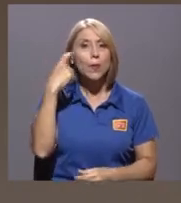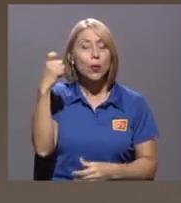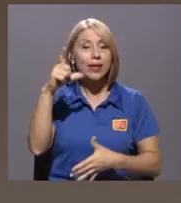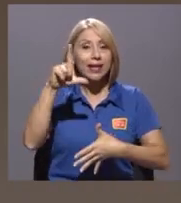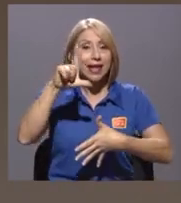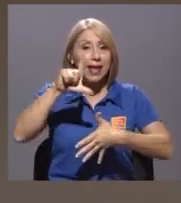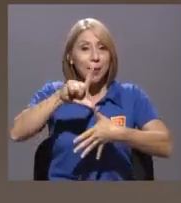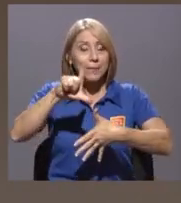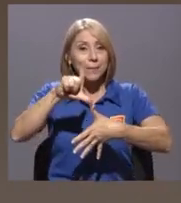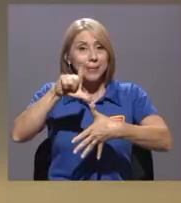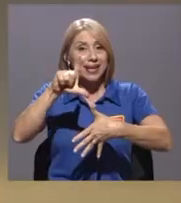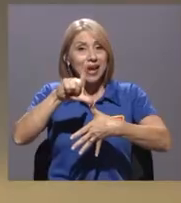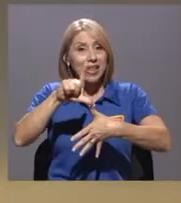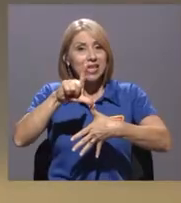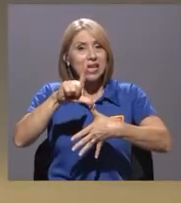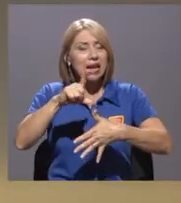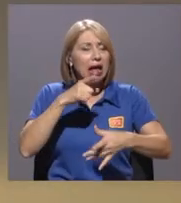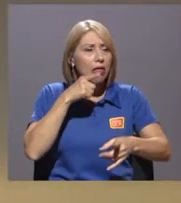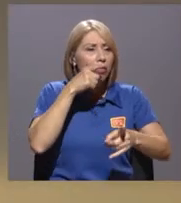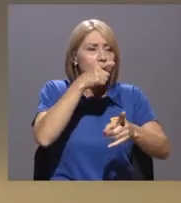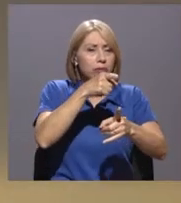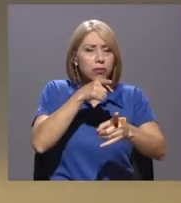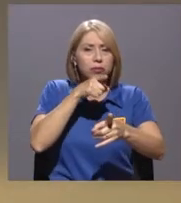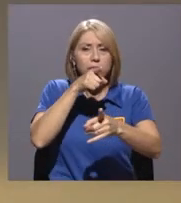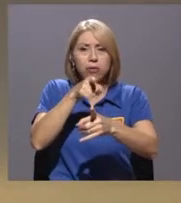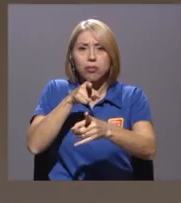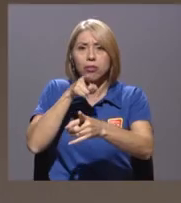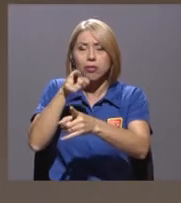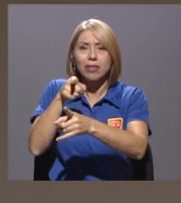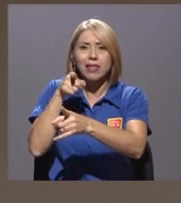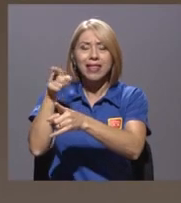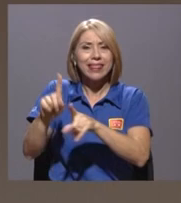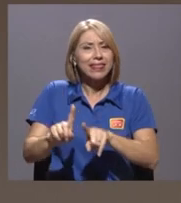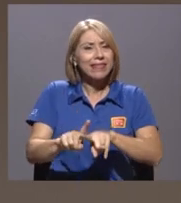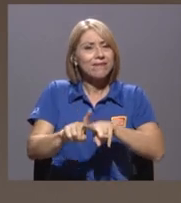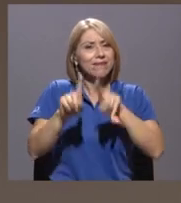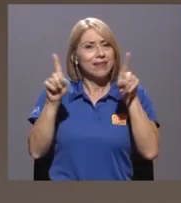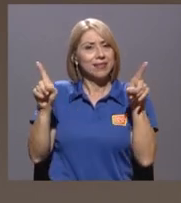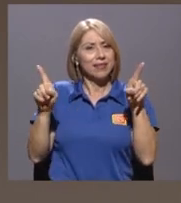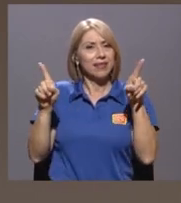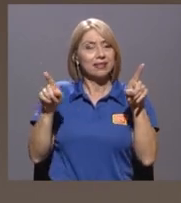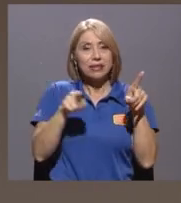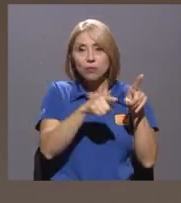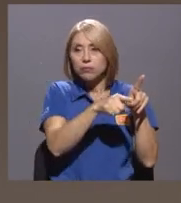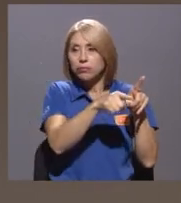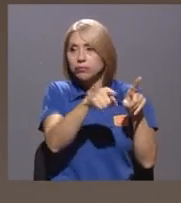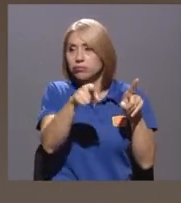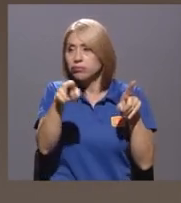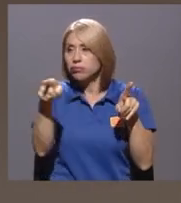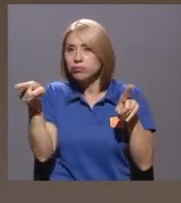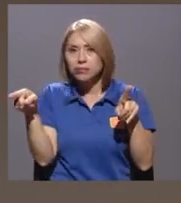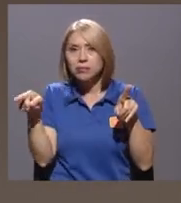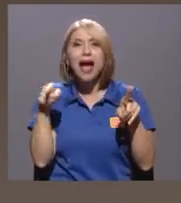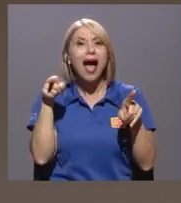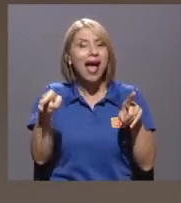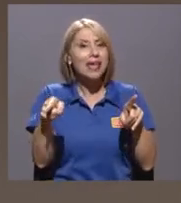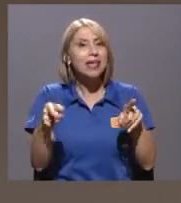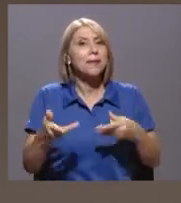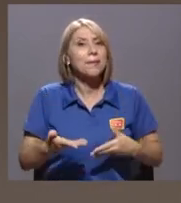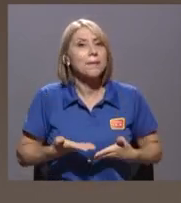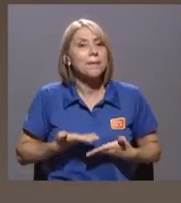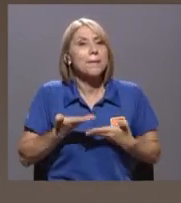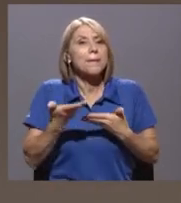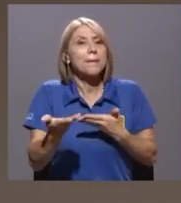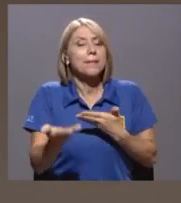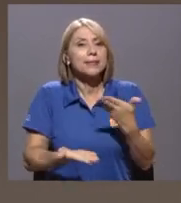rumbos y en esos rumbos que siguió américa latina' la prestación de los servicios de salud tuvo una época